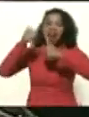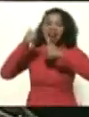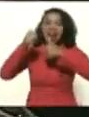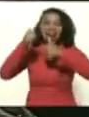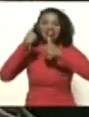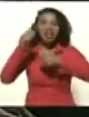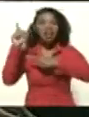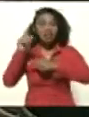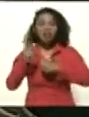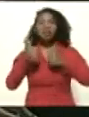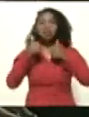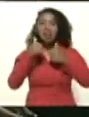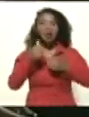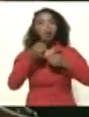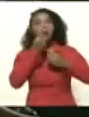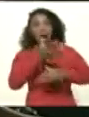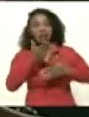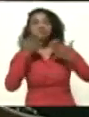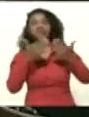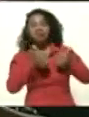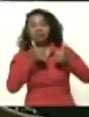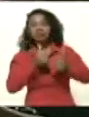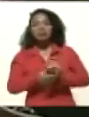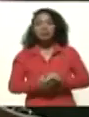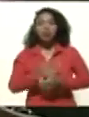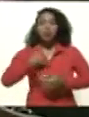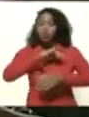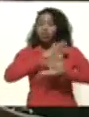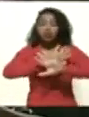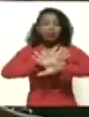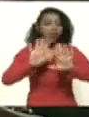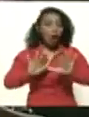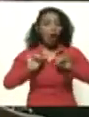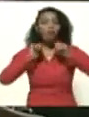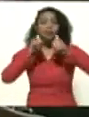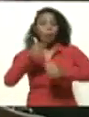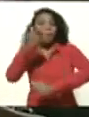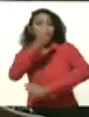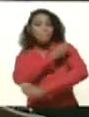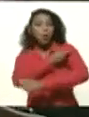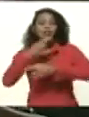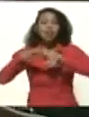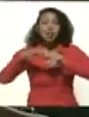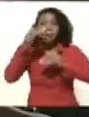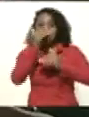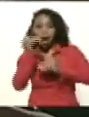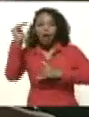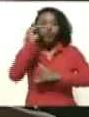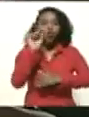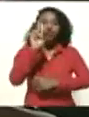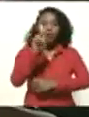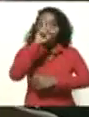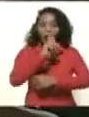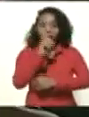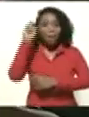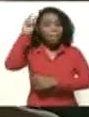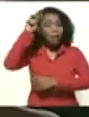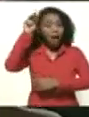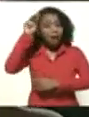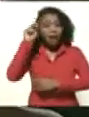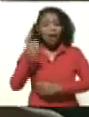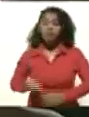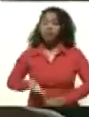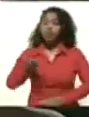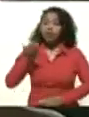bueno que se encuentran bien bueno ya hemos empezado a vacunar a los niños mayores de 2 años maestra muy